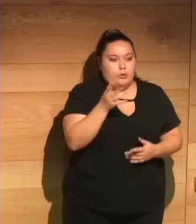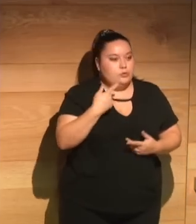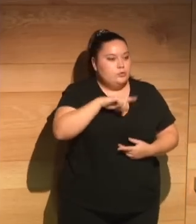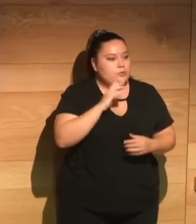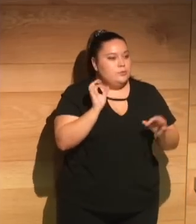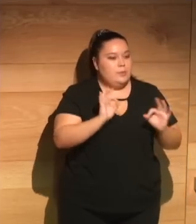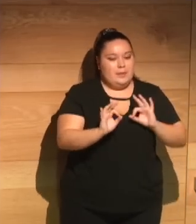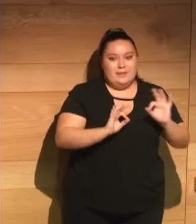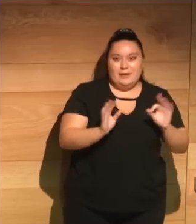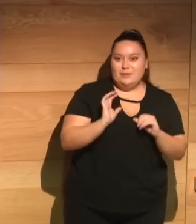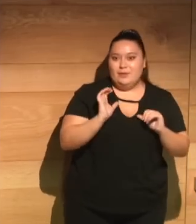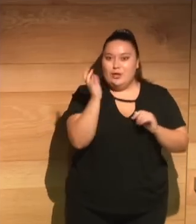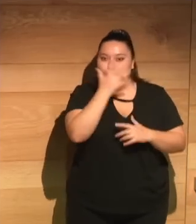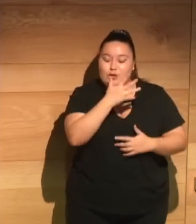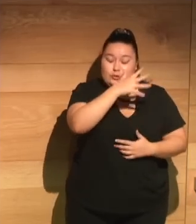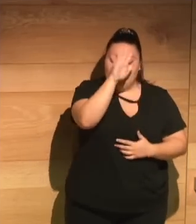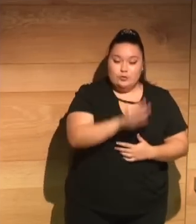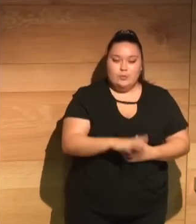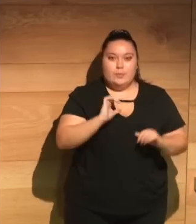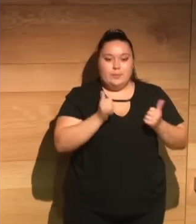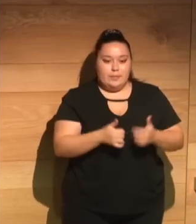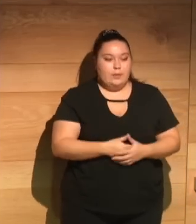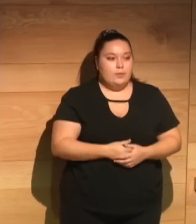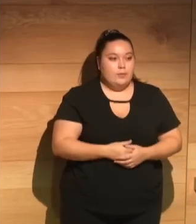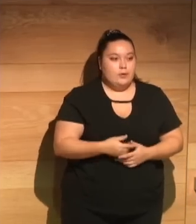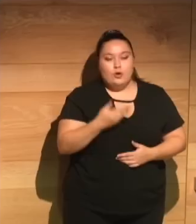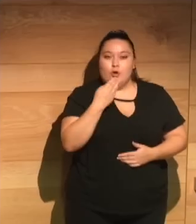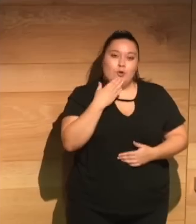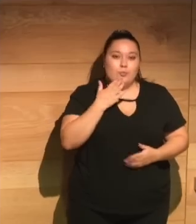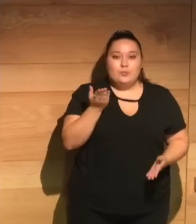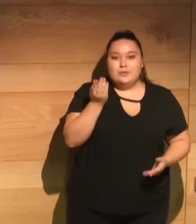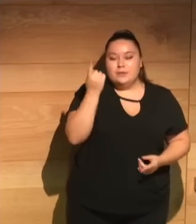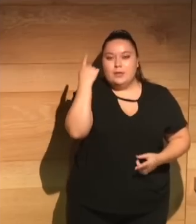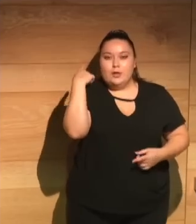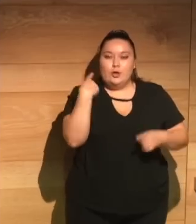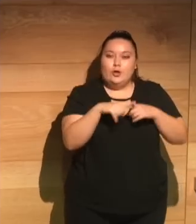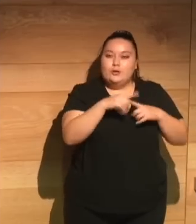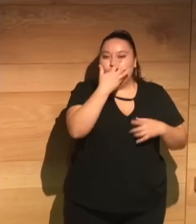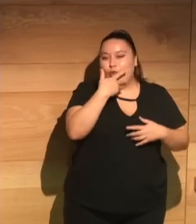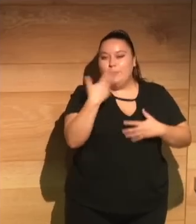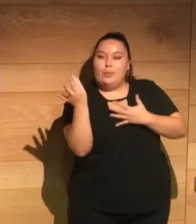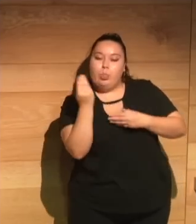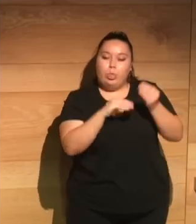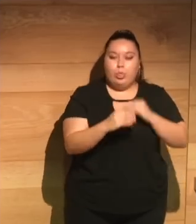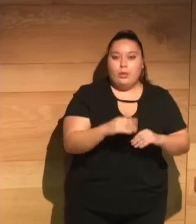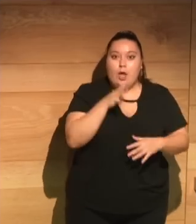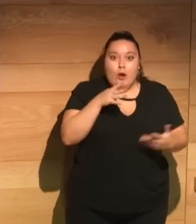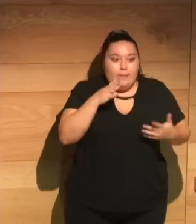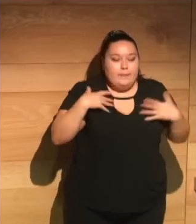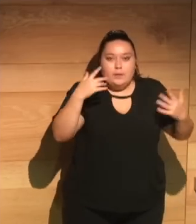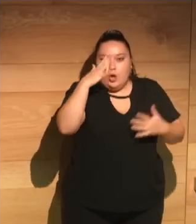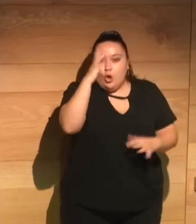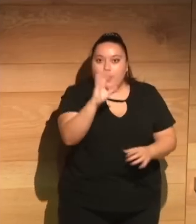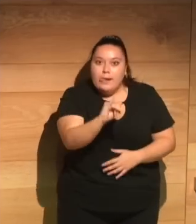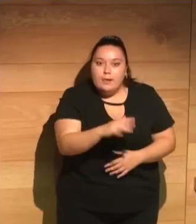en el Teatro de las Sombras, de repente se han ido como acumulando saberes y de repente es que tiene lógica. Ahora mismo,